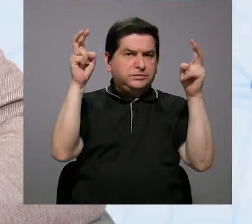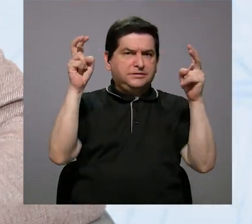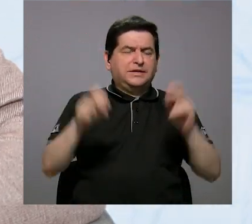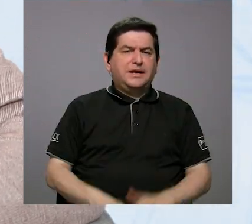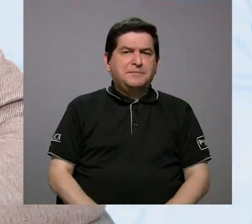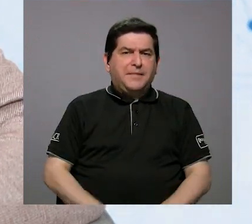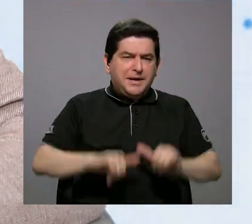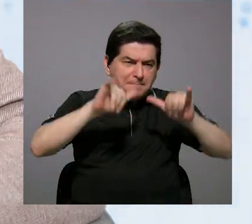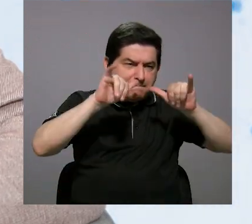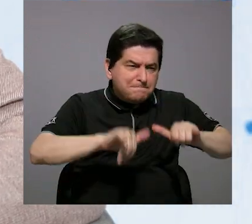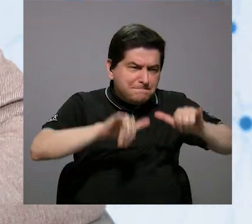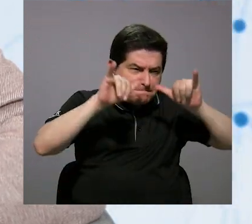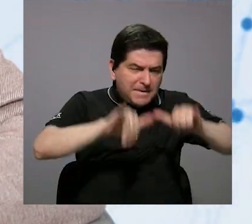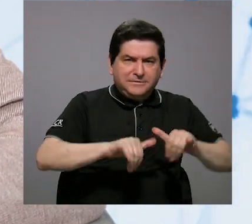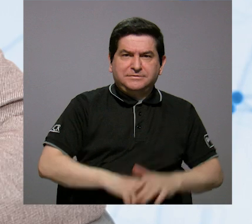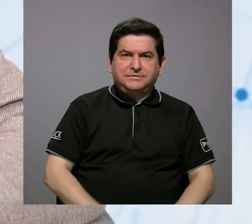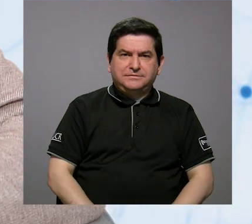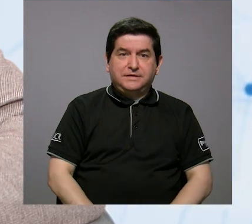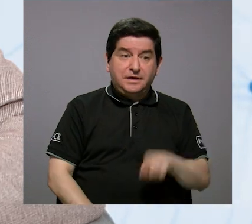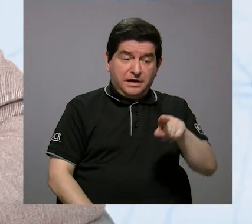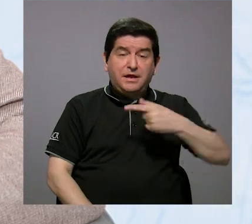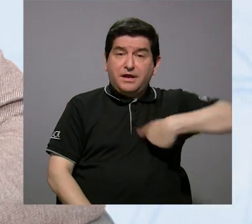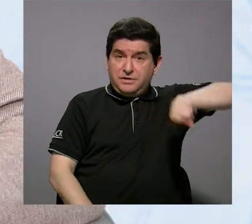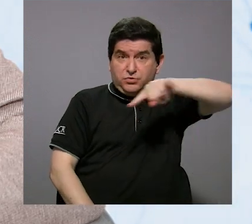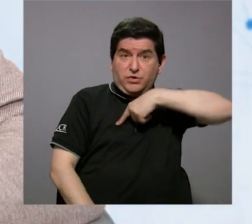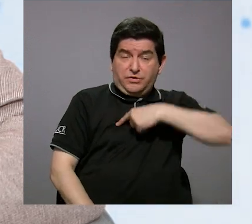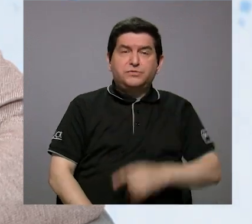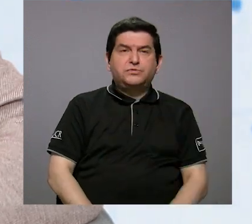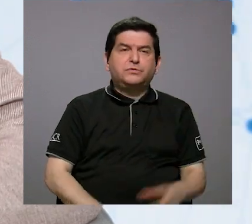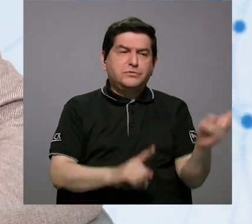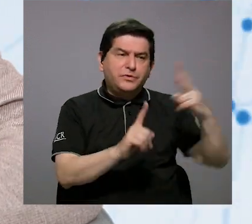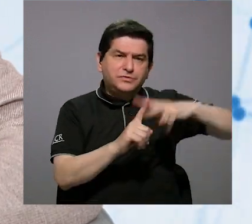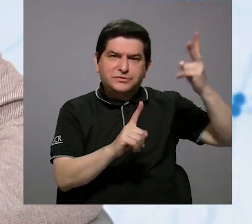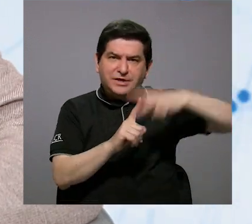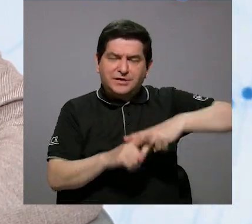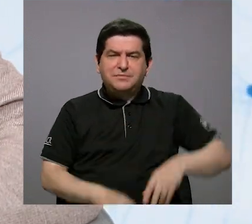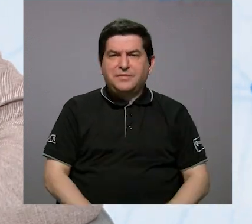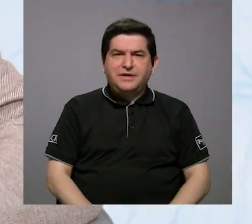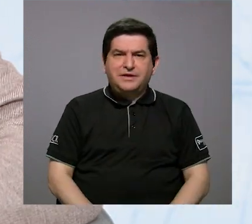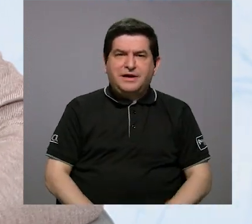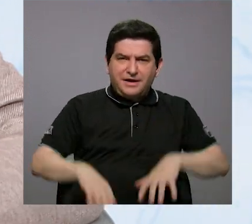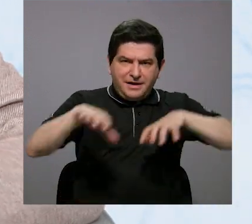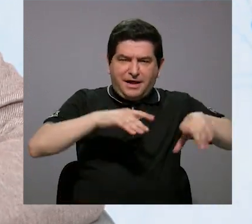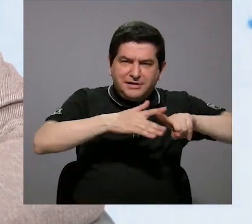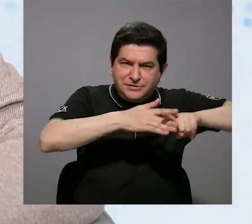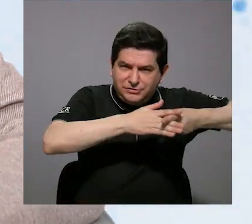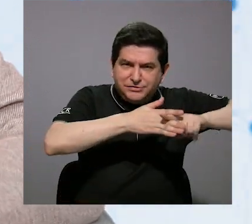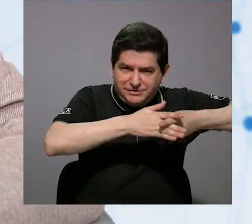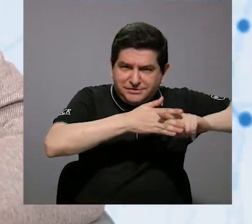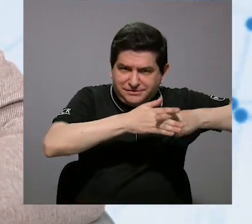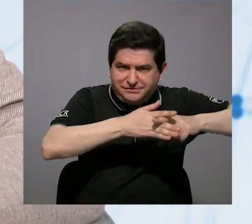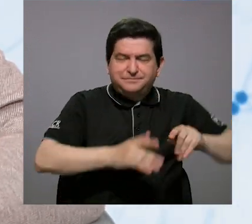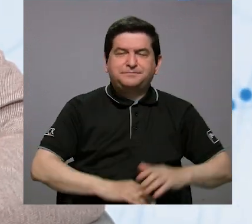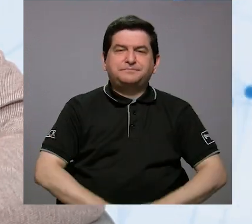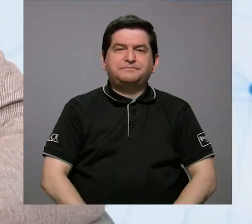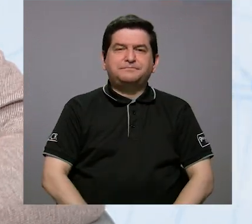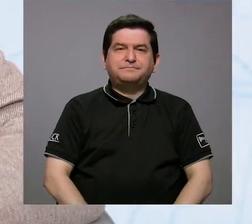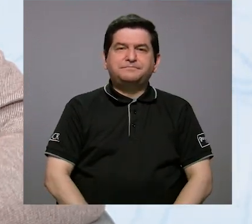tema de la conservación, y eso nos lleva eventualmente a aplicar medidas de restauración.